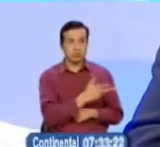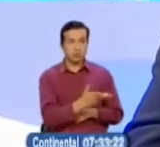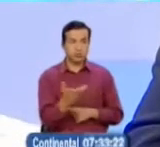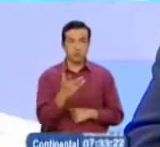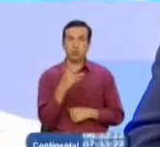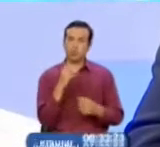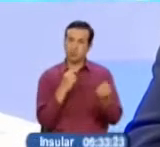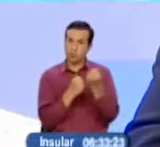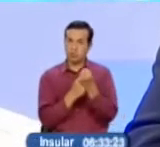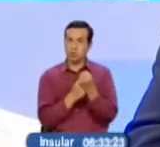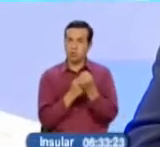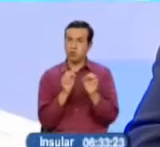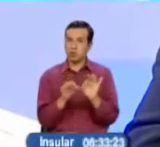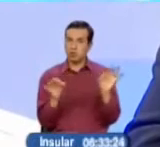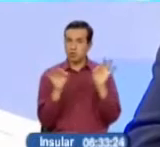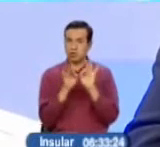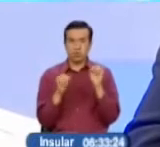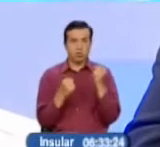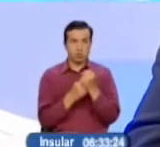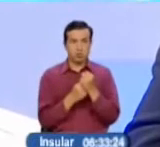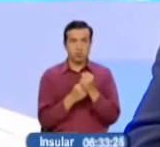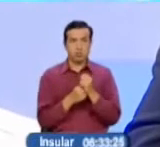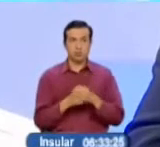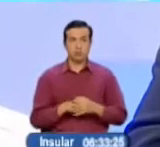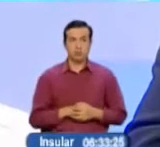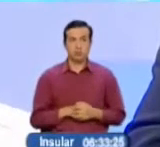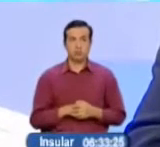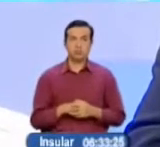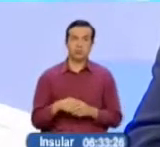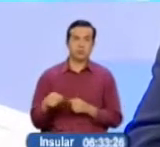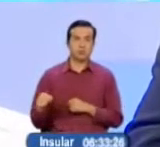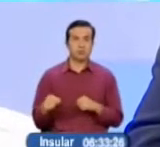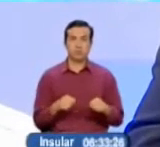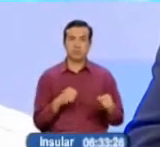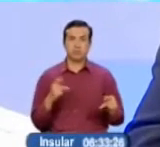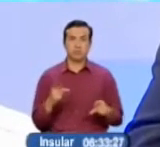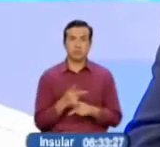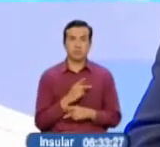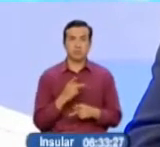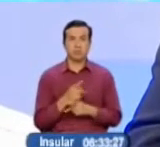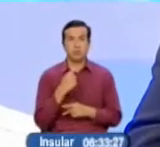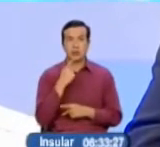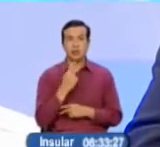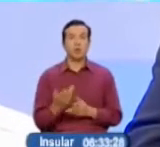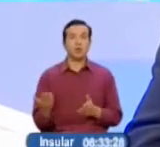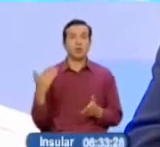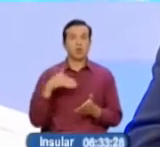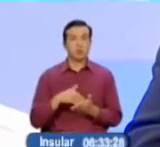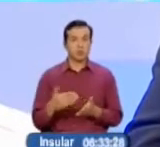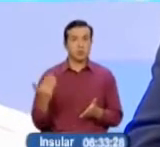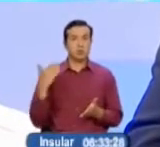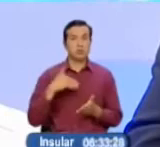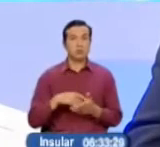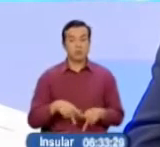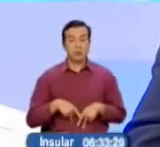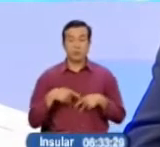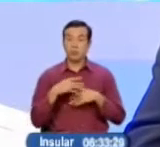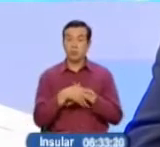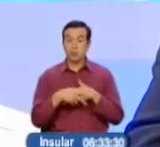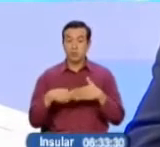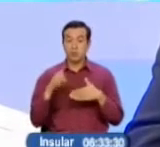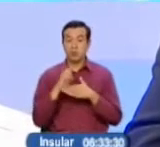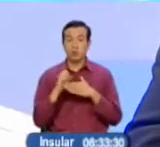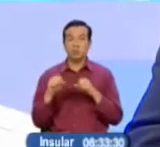podemos colaborar para evitar que fenómenos como estos, que como digo, van a ocurrir porque vivimos en un país